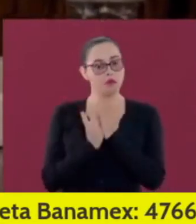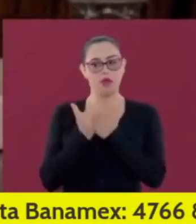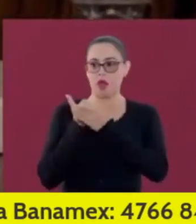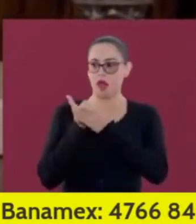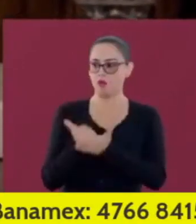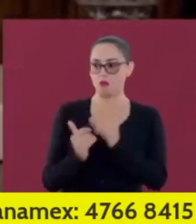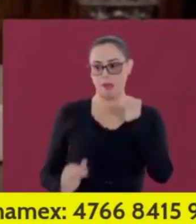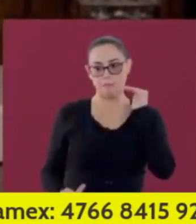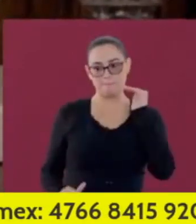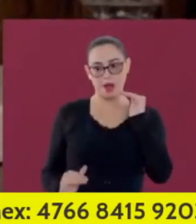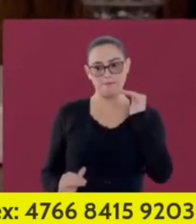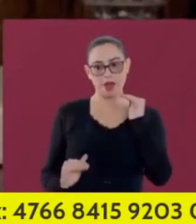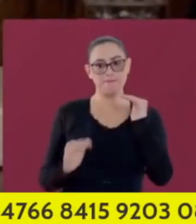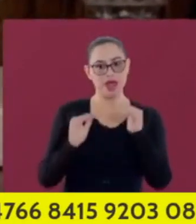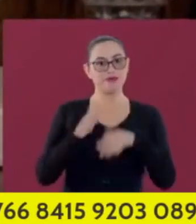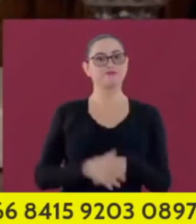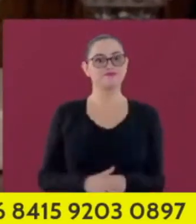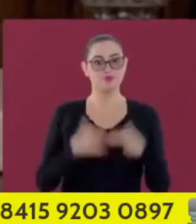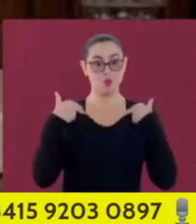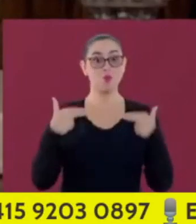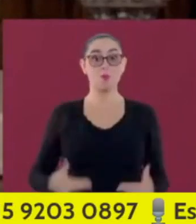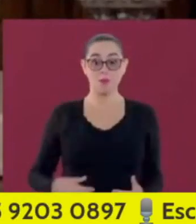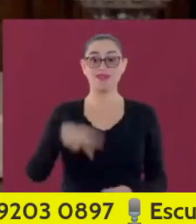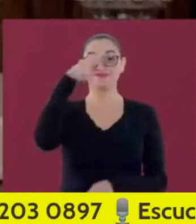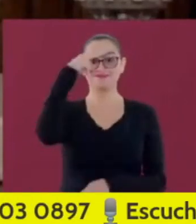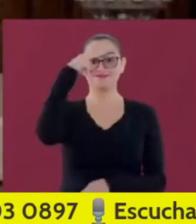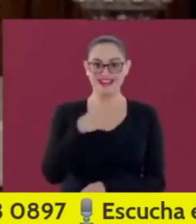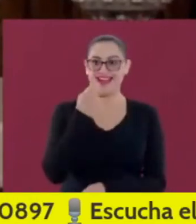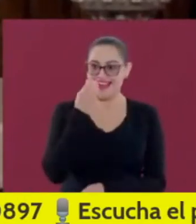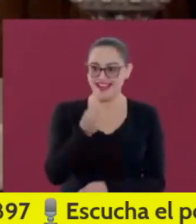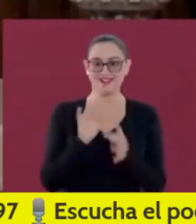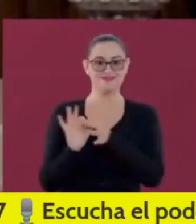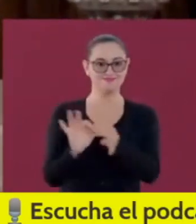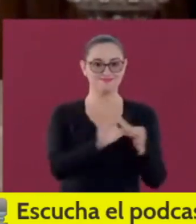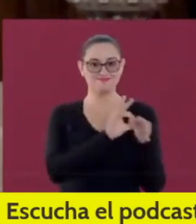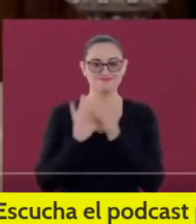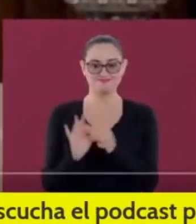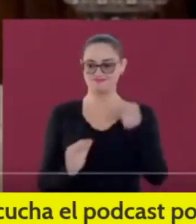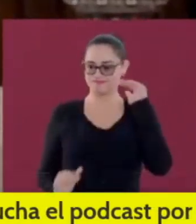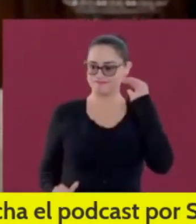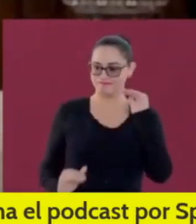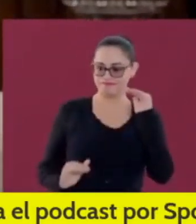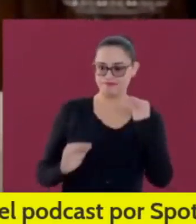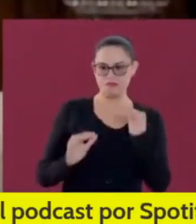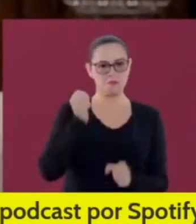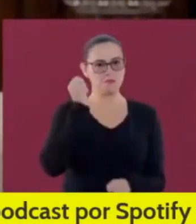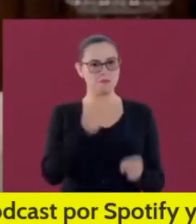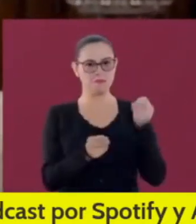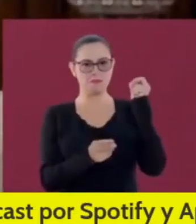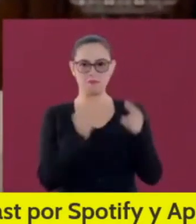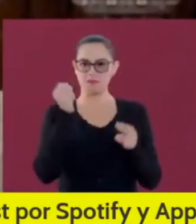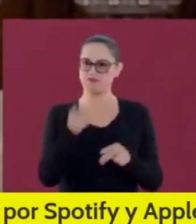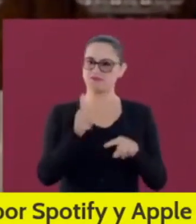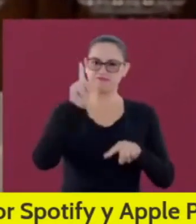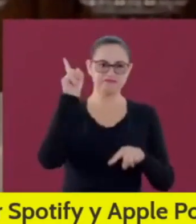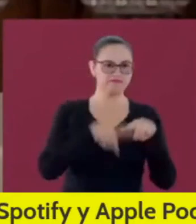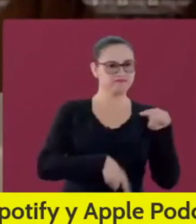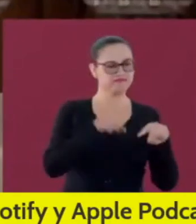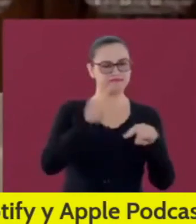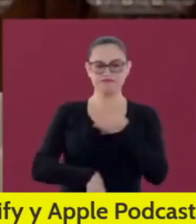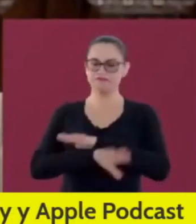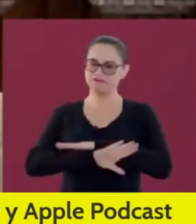la pobreza y la desigualdad. Eso es el humanismo mexicano. Arriba los de abajo, abajo